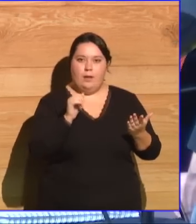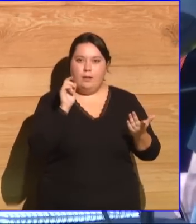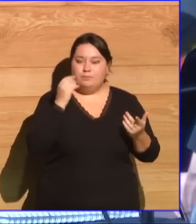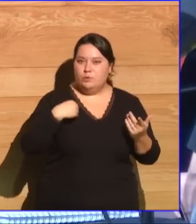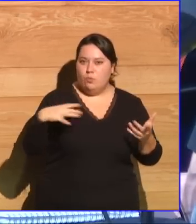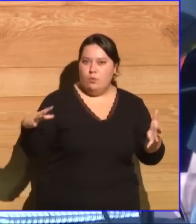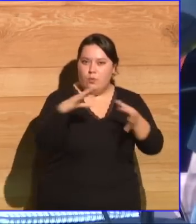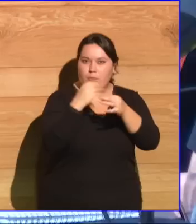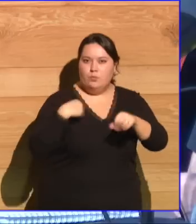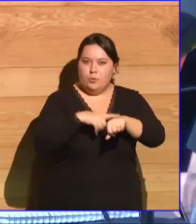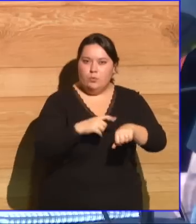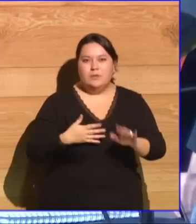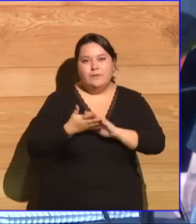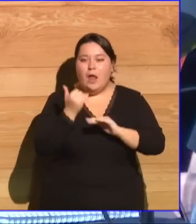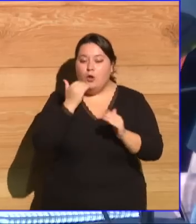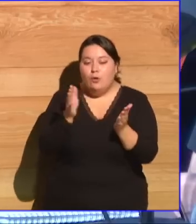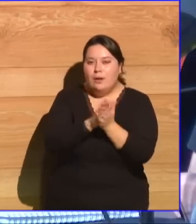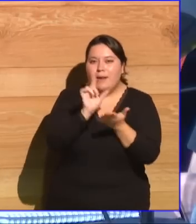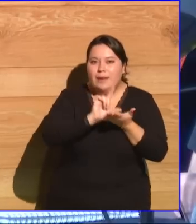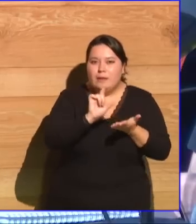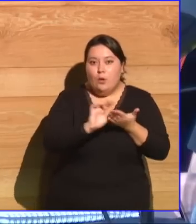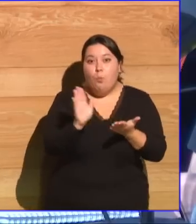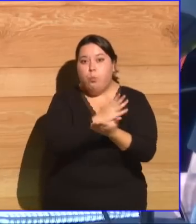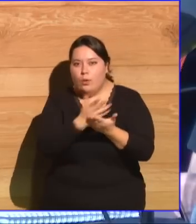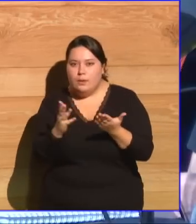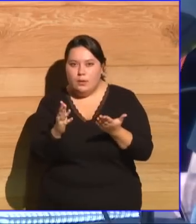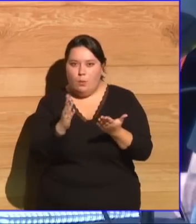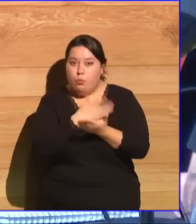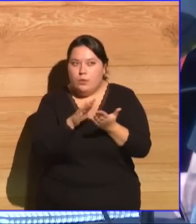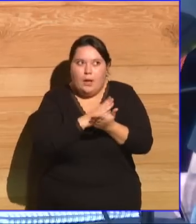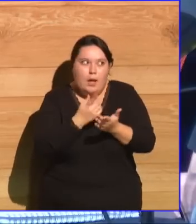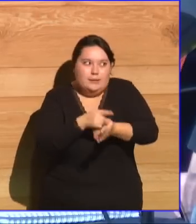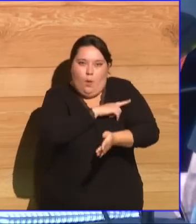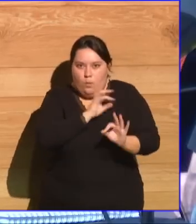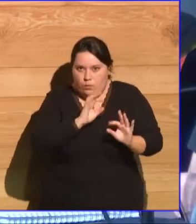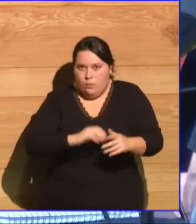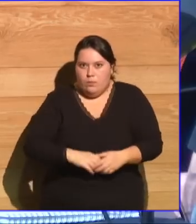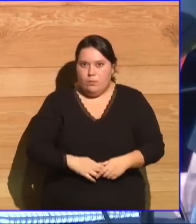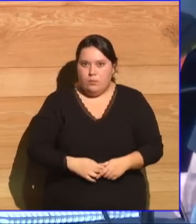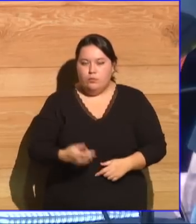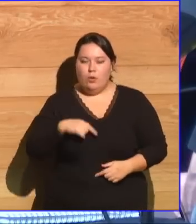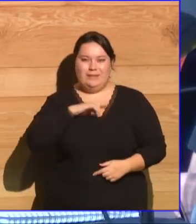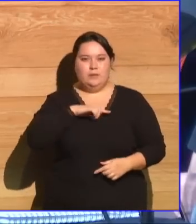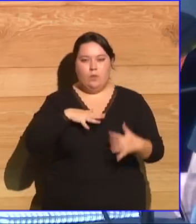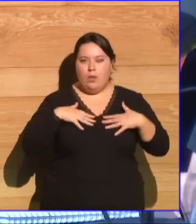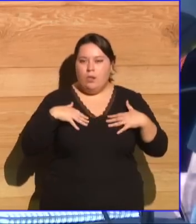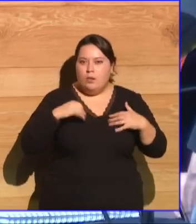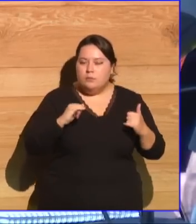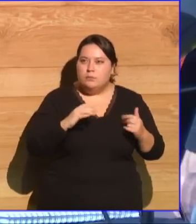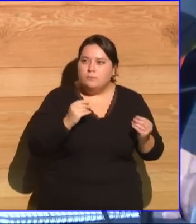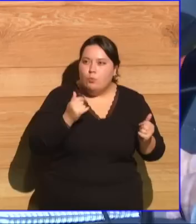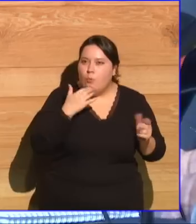tan increíblemente literaria, poética hasta el extremo, incluso, que tengo la sensación de que ahí no hay